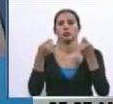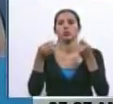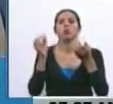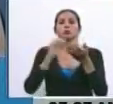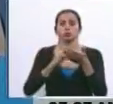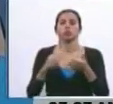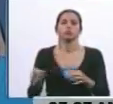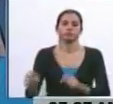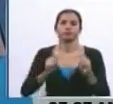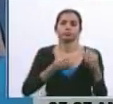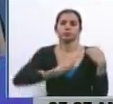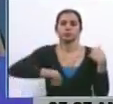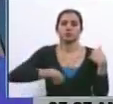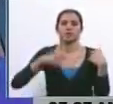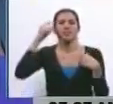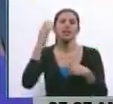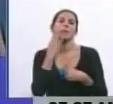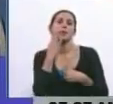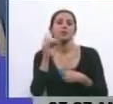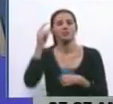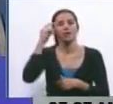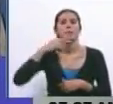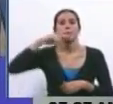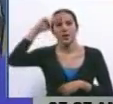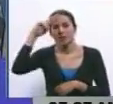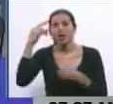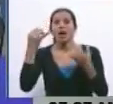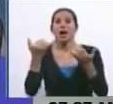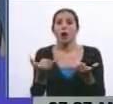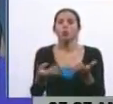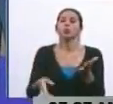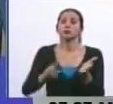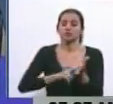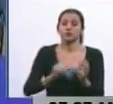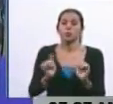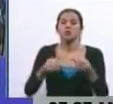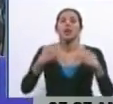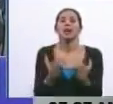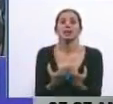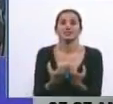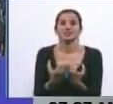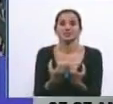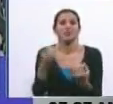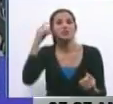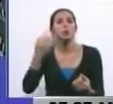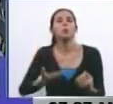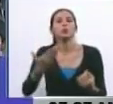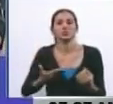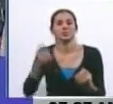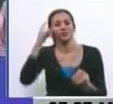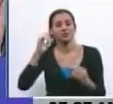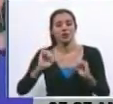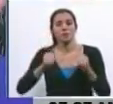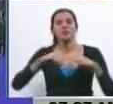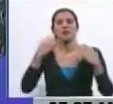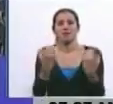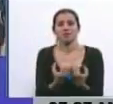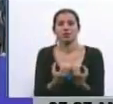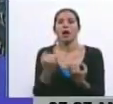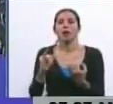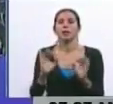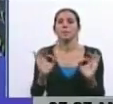Movilnet, el Día de la Madre, el Día del Padre, y ahora estamos regreso a clase. Estamos poniendo a disposición un